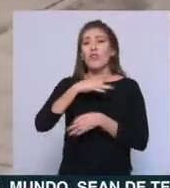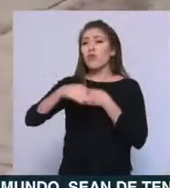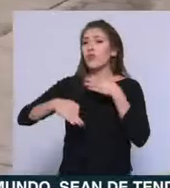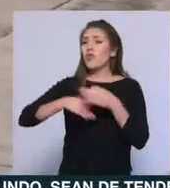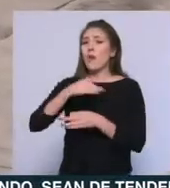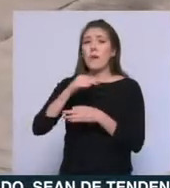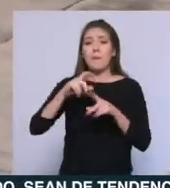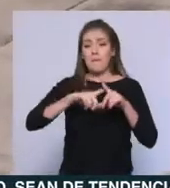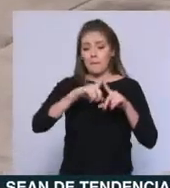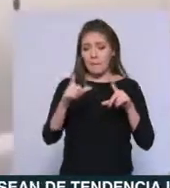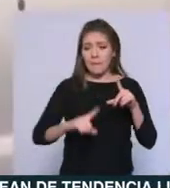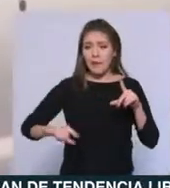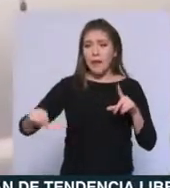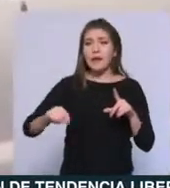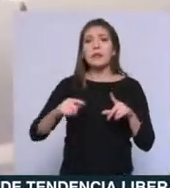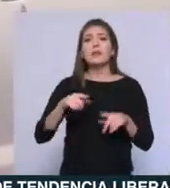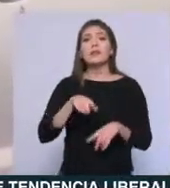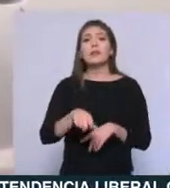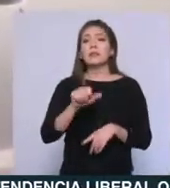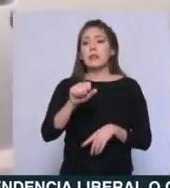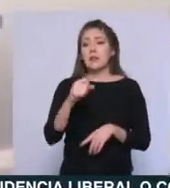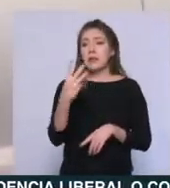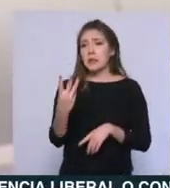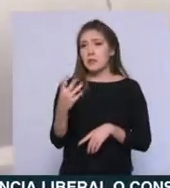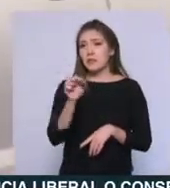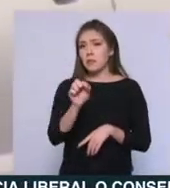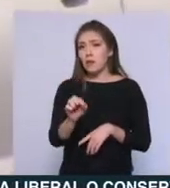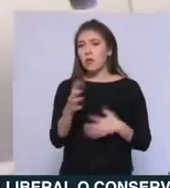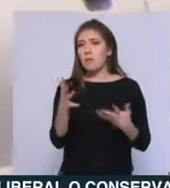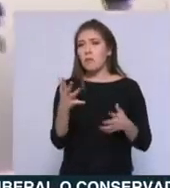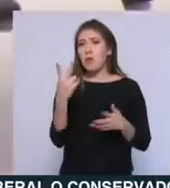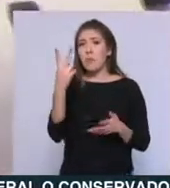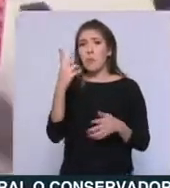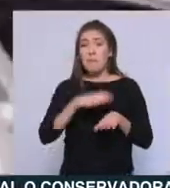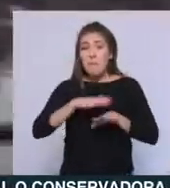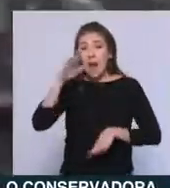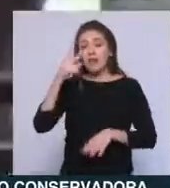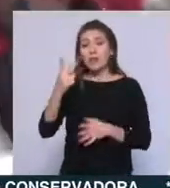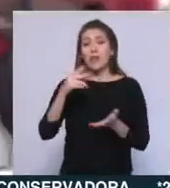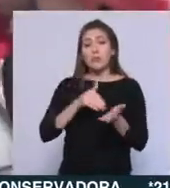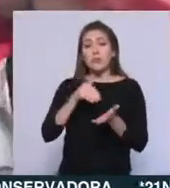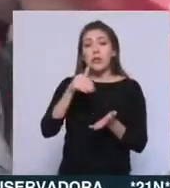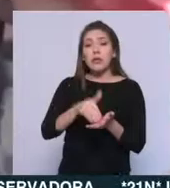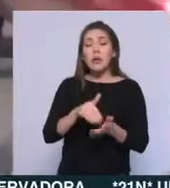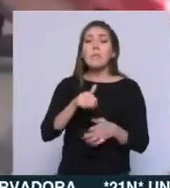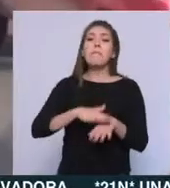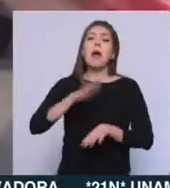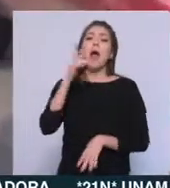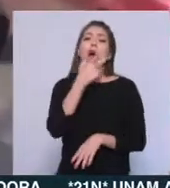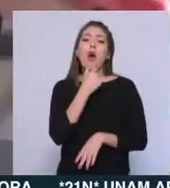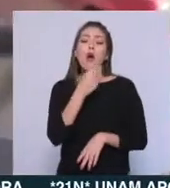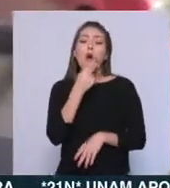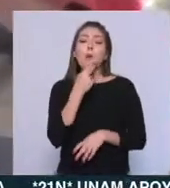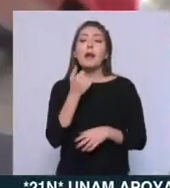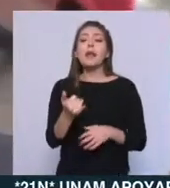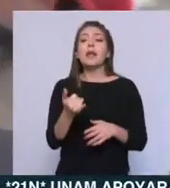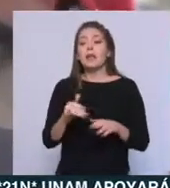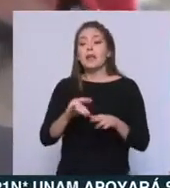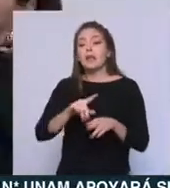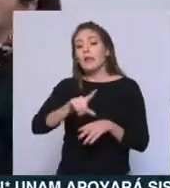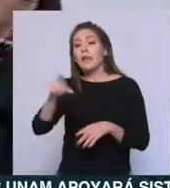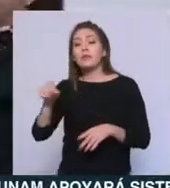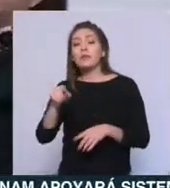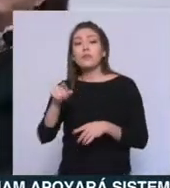el 63%, es decir, poco más de 2 millones, son del género masculino, mientras que el resto son mujeres. En la